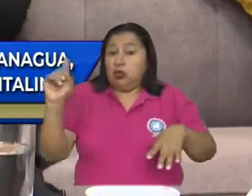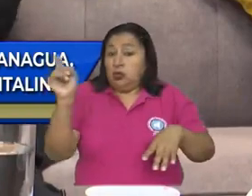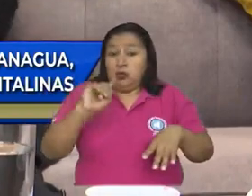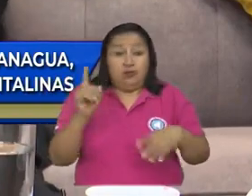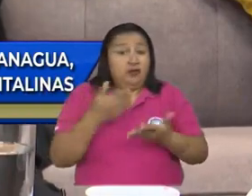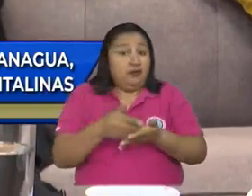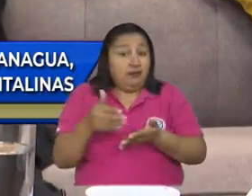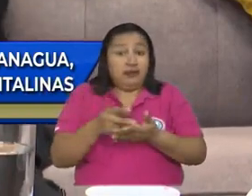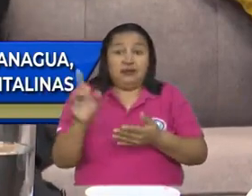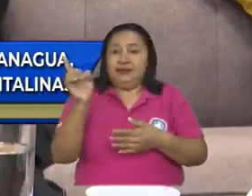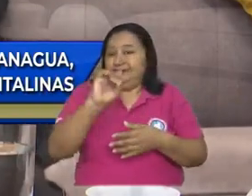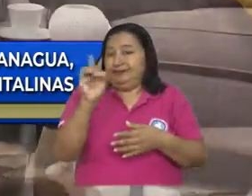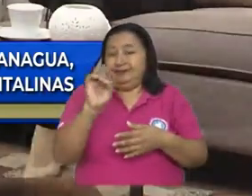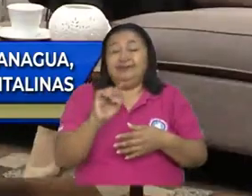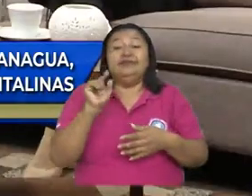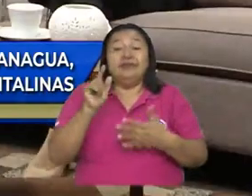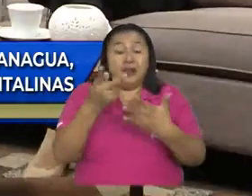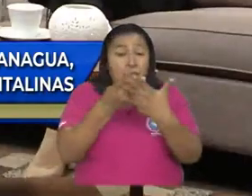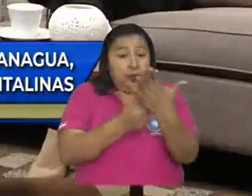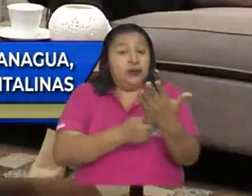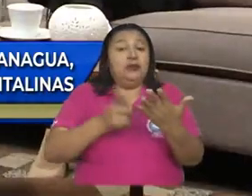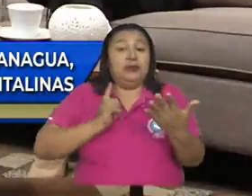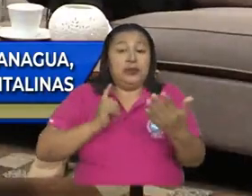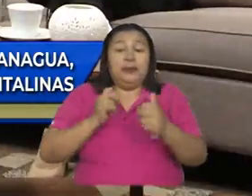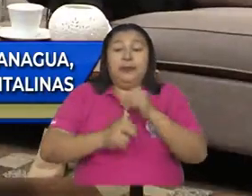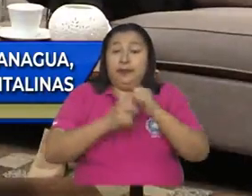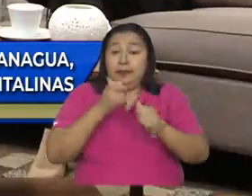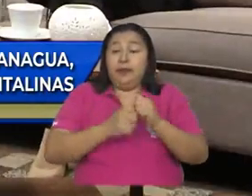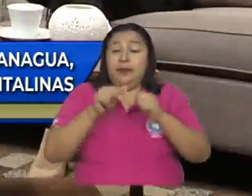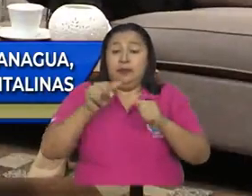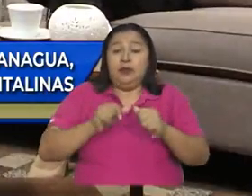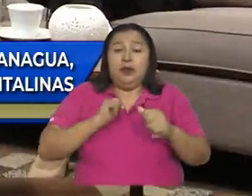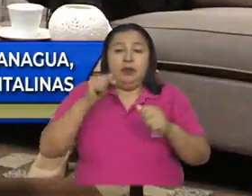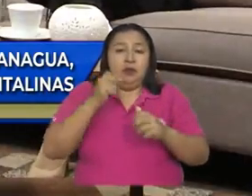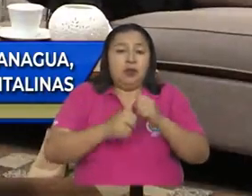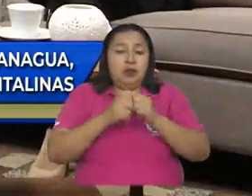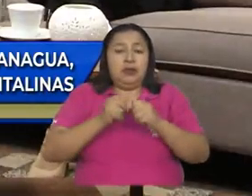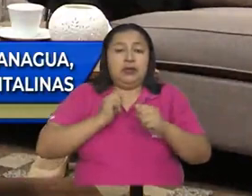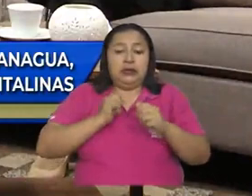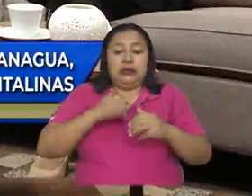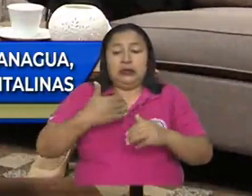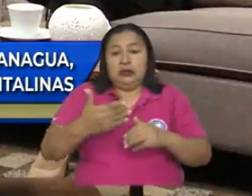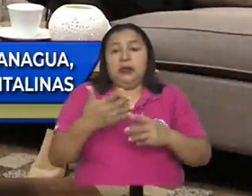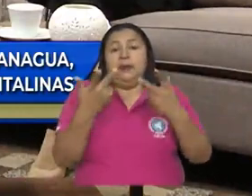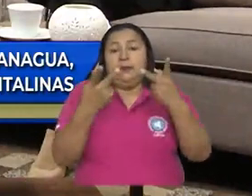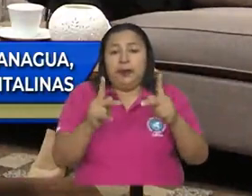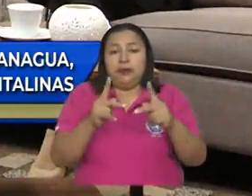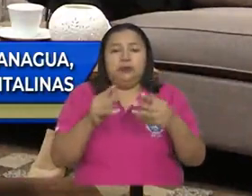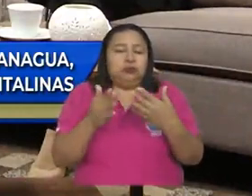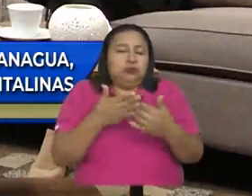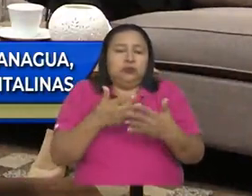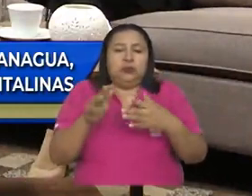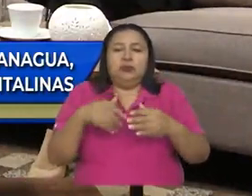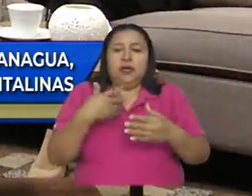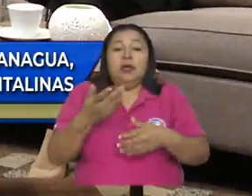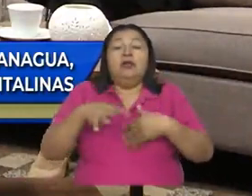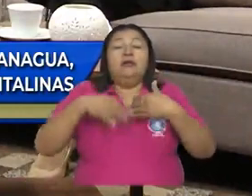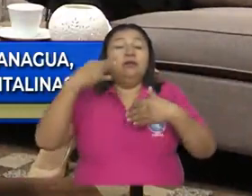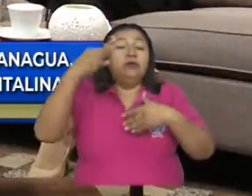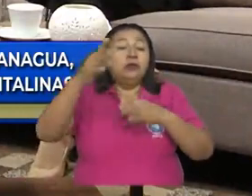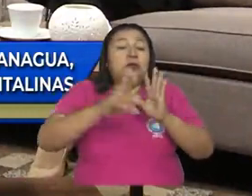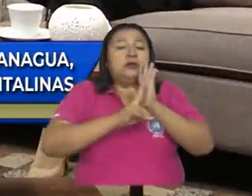fácil. Esos proyectos tienen sus inconvenientes, que es las afectaciones que vamos a tener, pero sin embargo el resultado va a